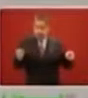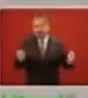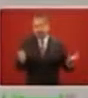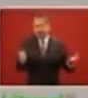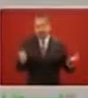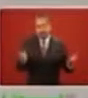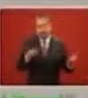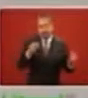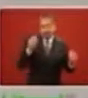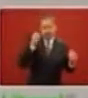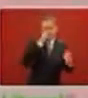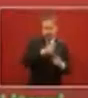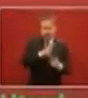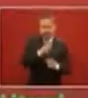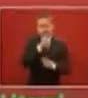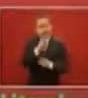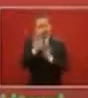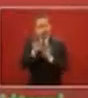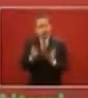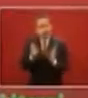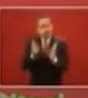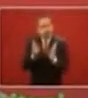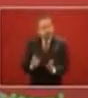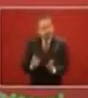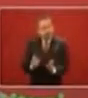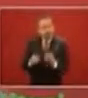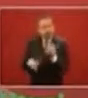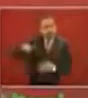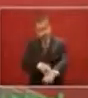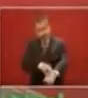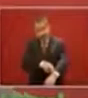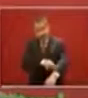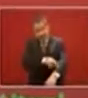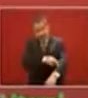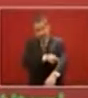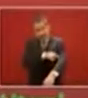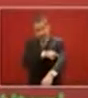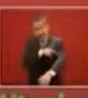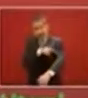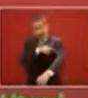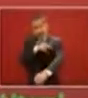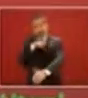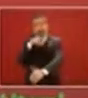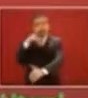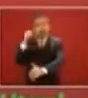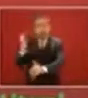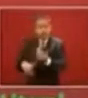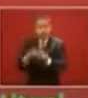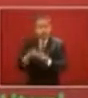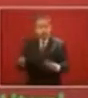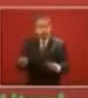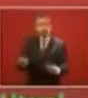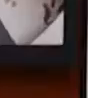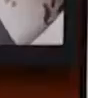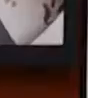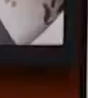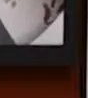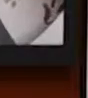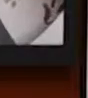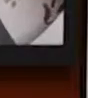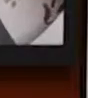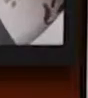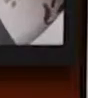dijo hoy, desde luego demeritan su actuar. Pero ¿qué dijo hoy? ¿Qué dijo hoy? Hoy dijo